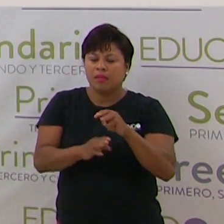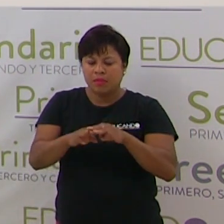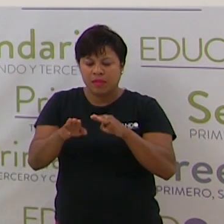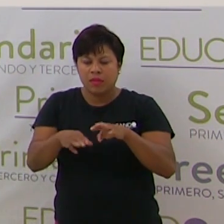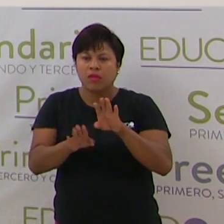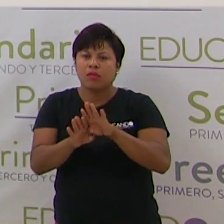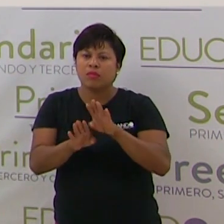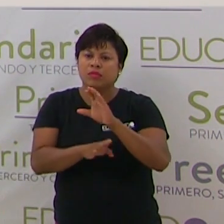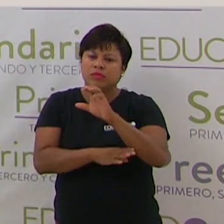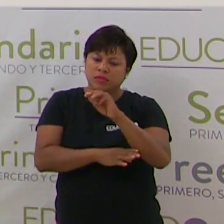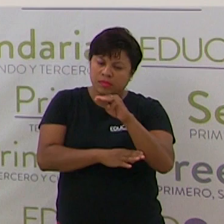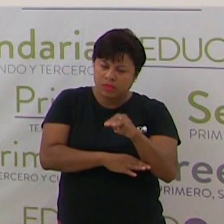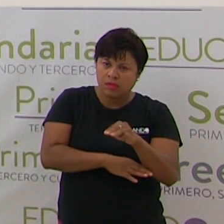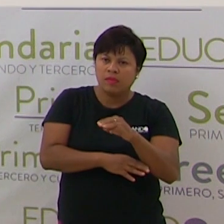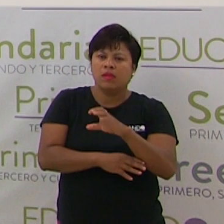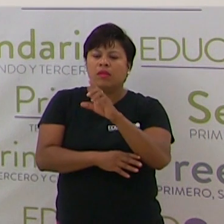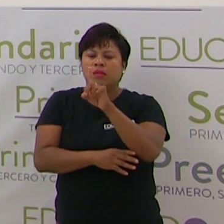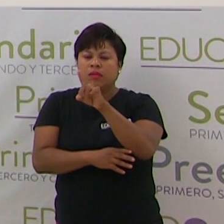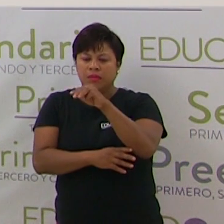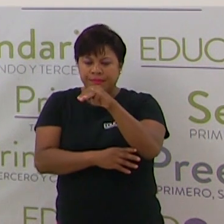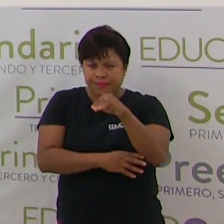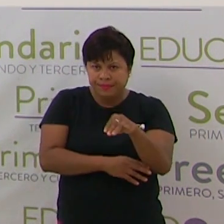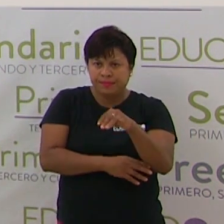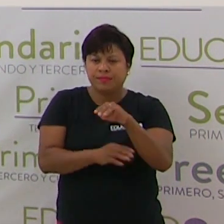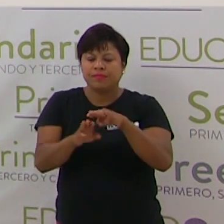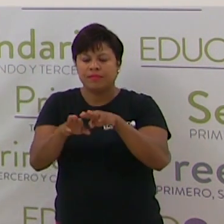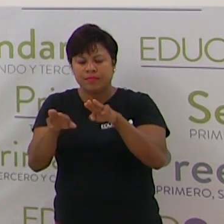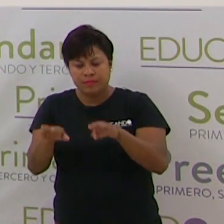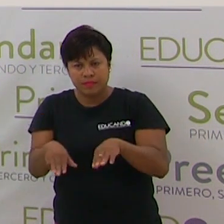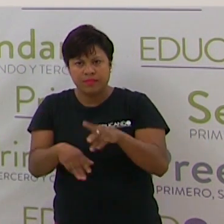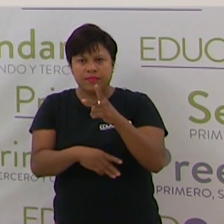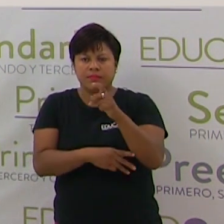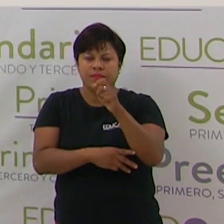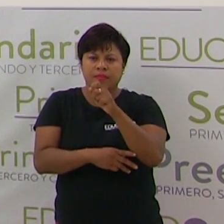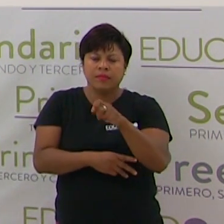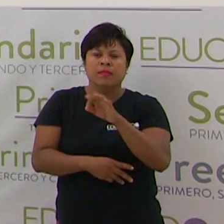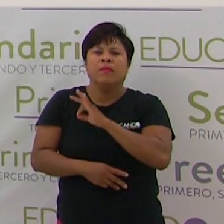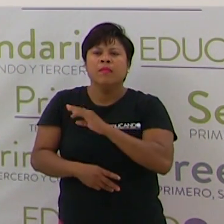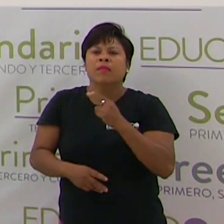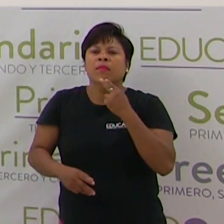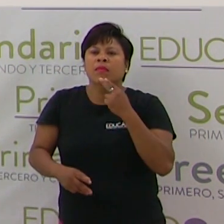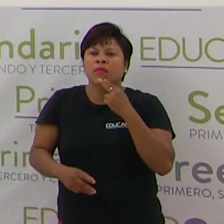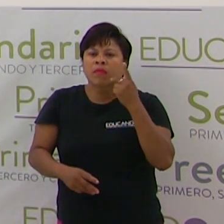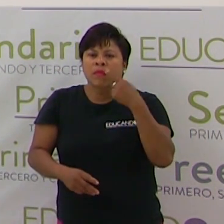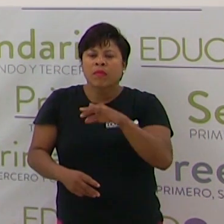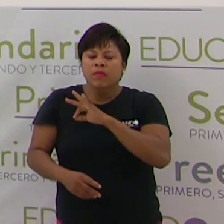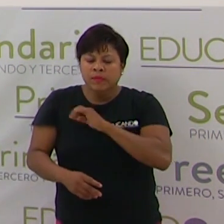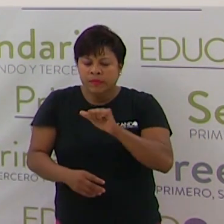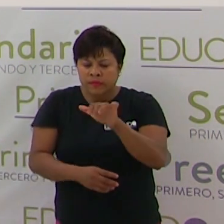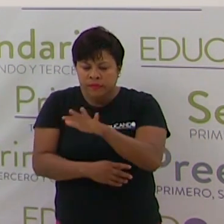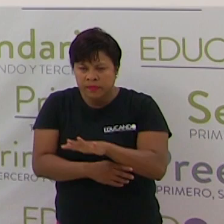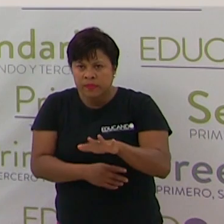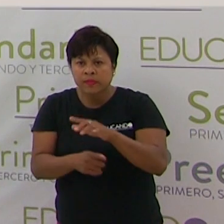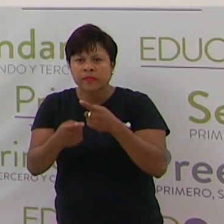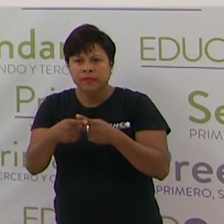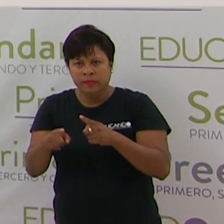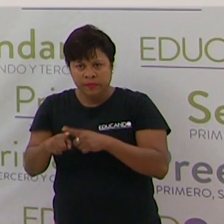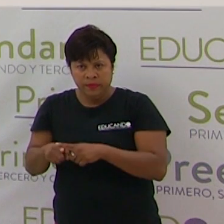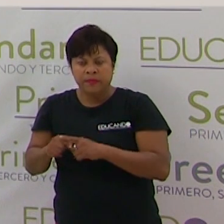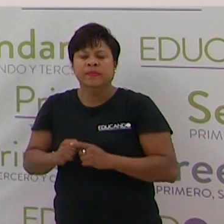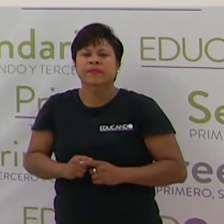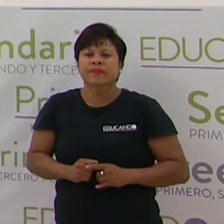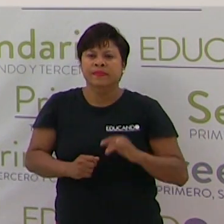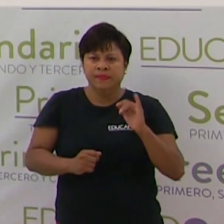centímetro cuadrado, el decímetro cuadrado, el metro cuadrado, que nos van a servir para encontrar el área de diferentes figuras,